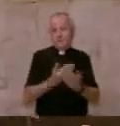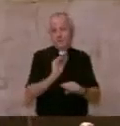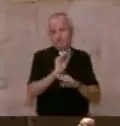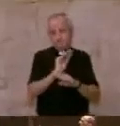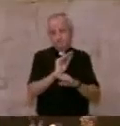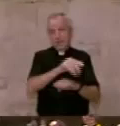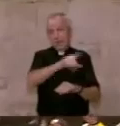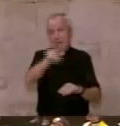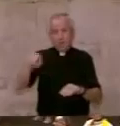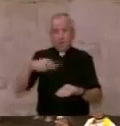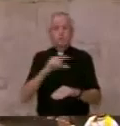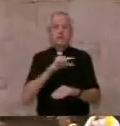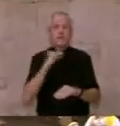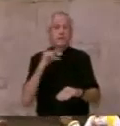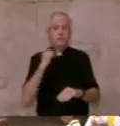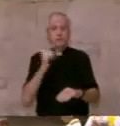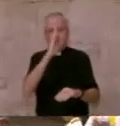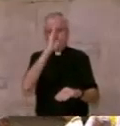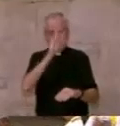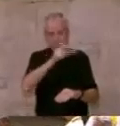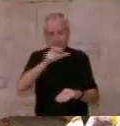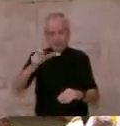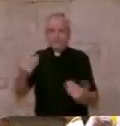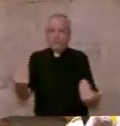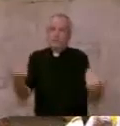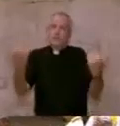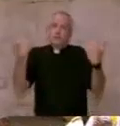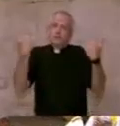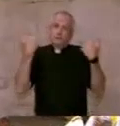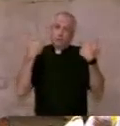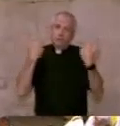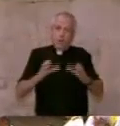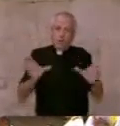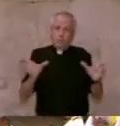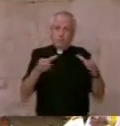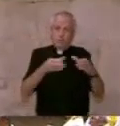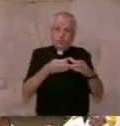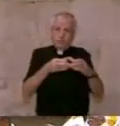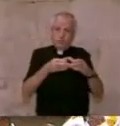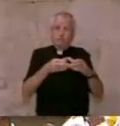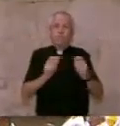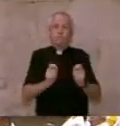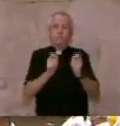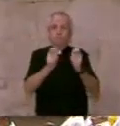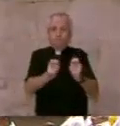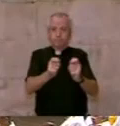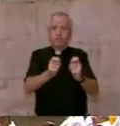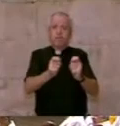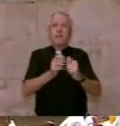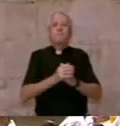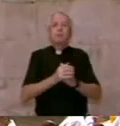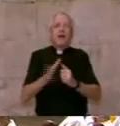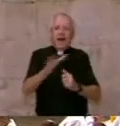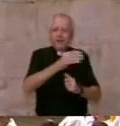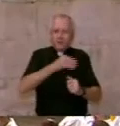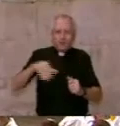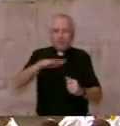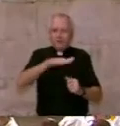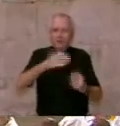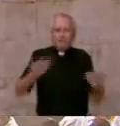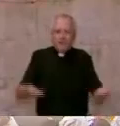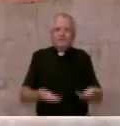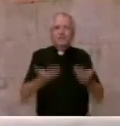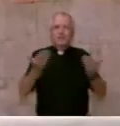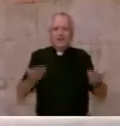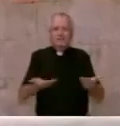Enseña al clero y a los fieles de Cristo encomendados a tu cuidado pastoral por este nuestro decreto, a todos los que